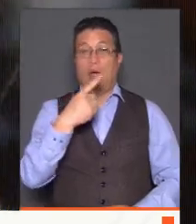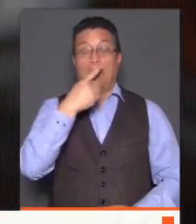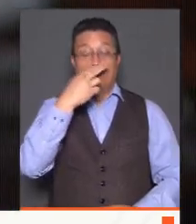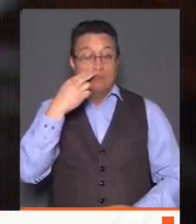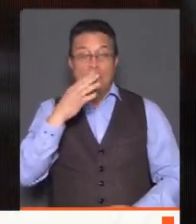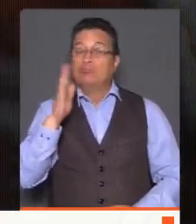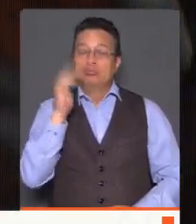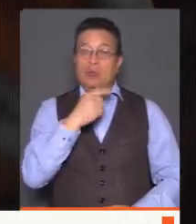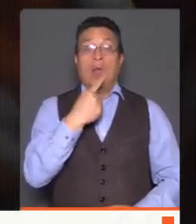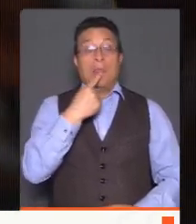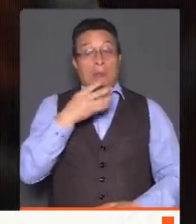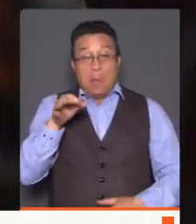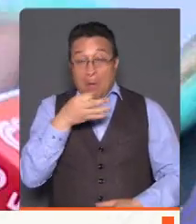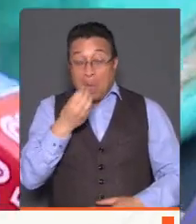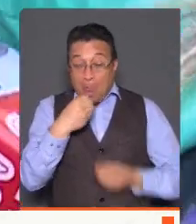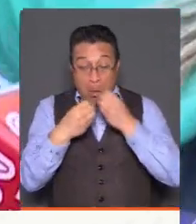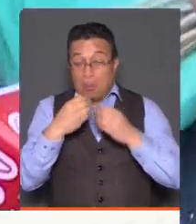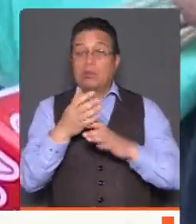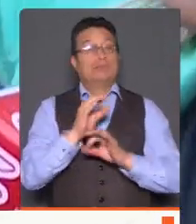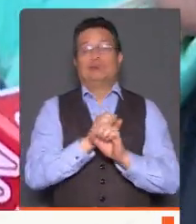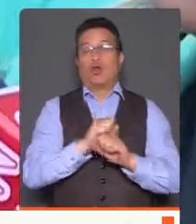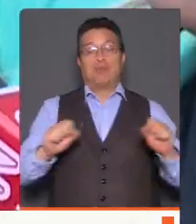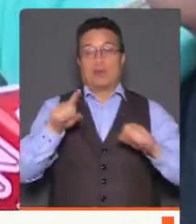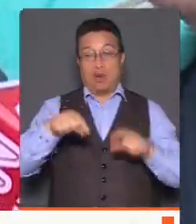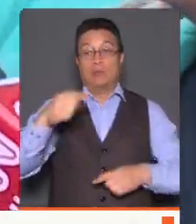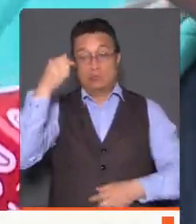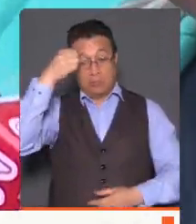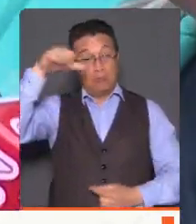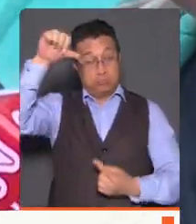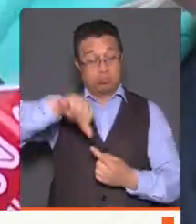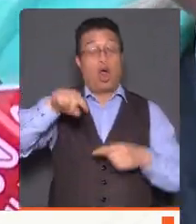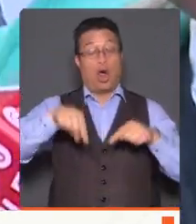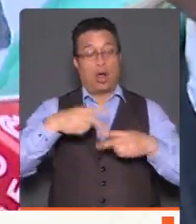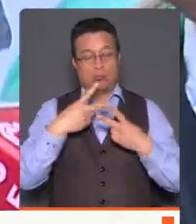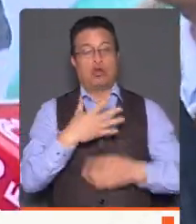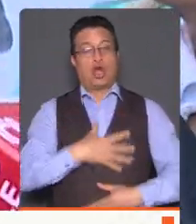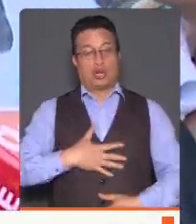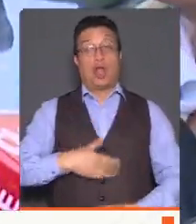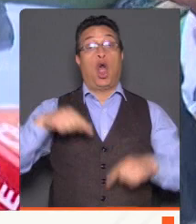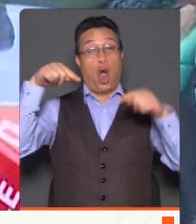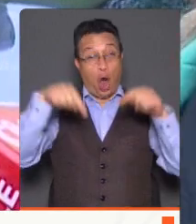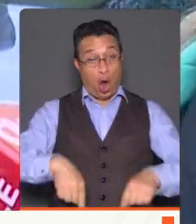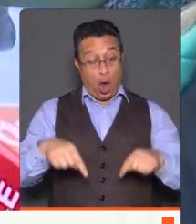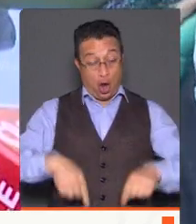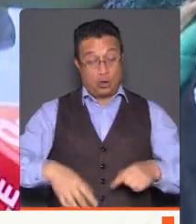mostró satisfecha con la sentencia. Hoy, esta justicia